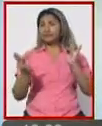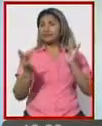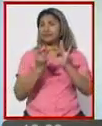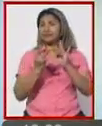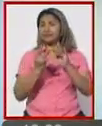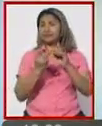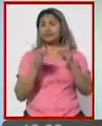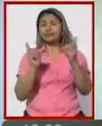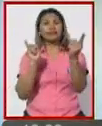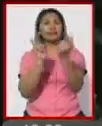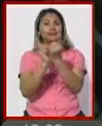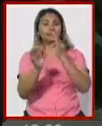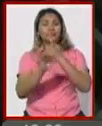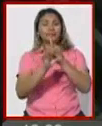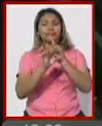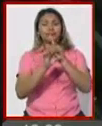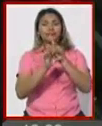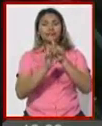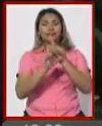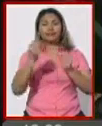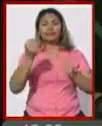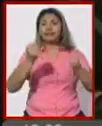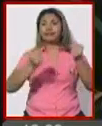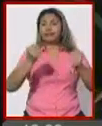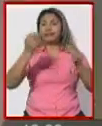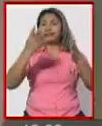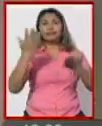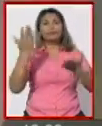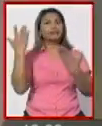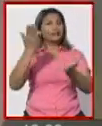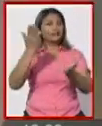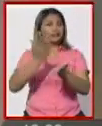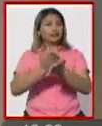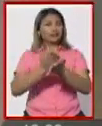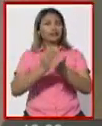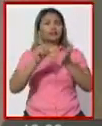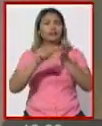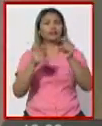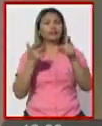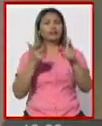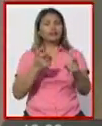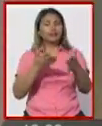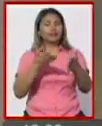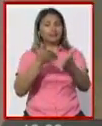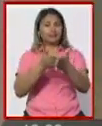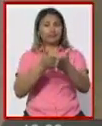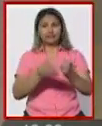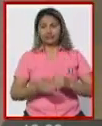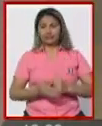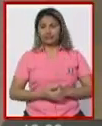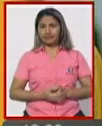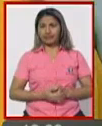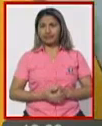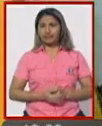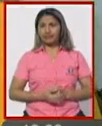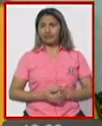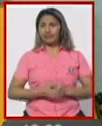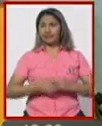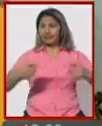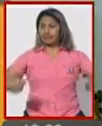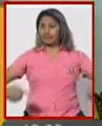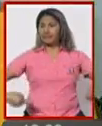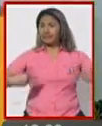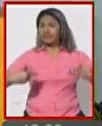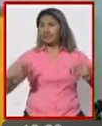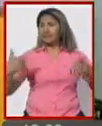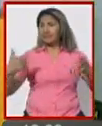Interceptan a la flota, el chofer se niega a parar y efectúan 3 disparos. Uno en la llanta